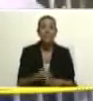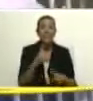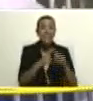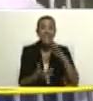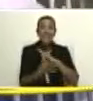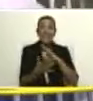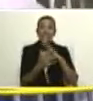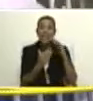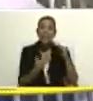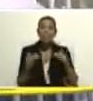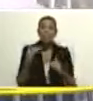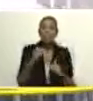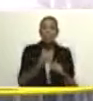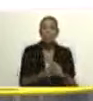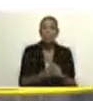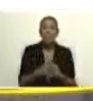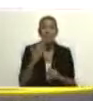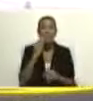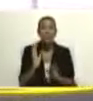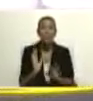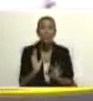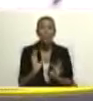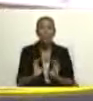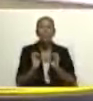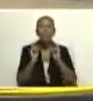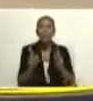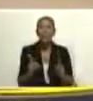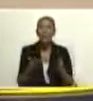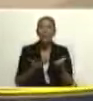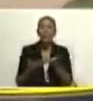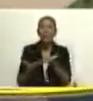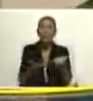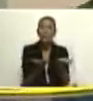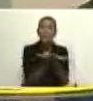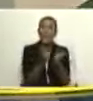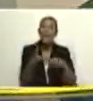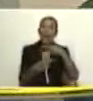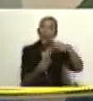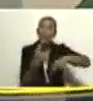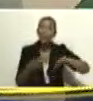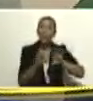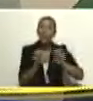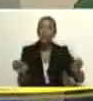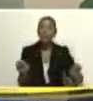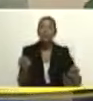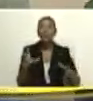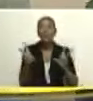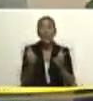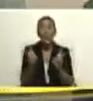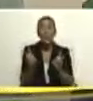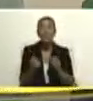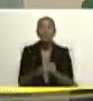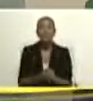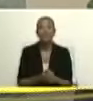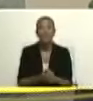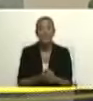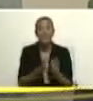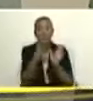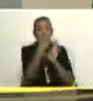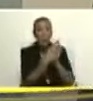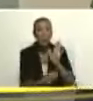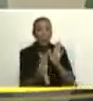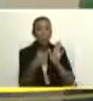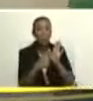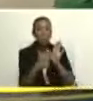técnico superiores. Y estas son las grandes oportunidades que da la revolución bolivariana. Pues este tipo de ejemplo